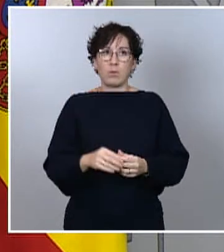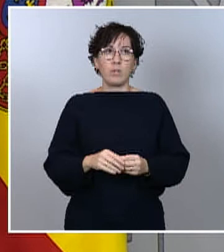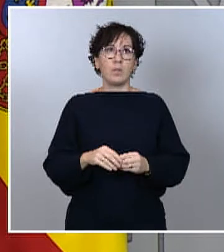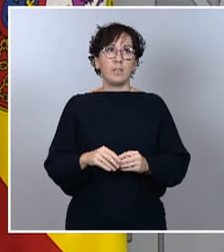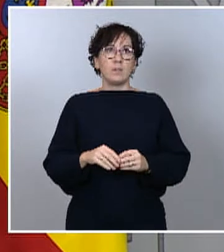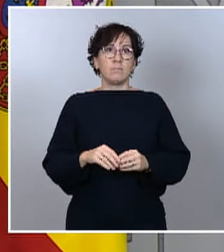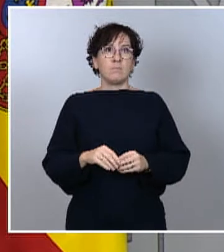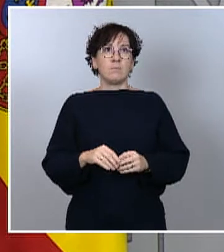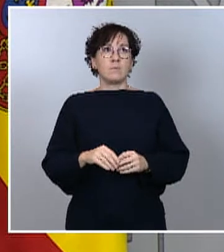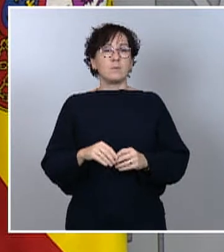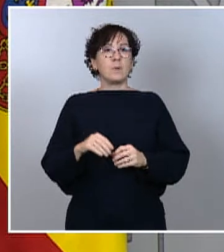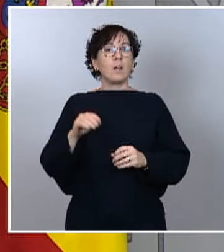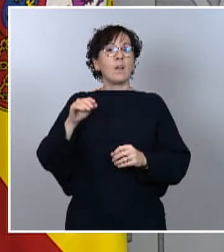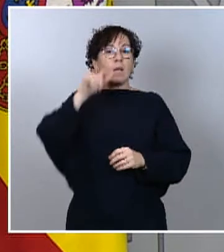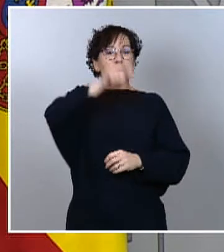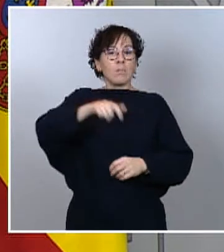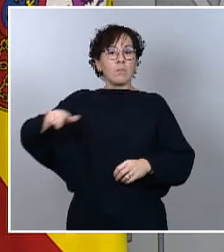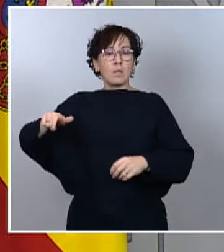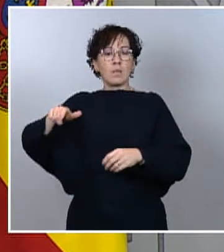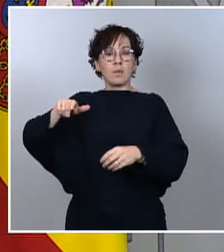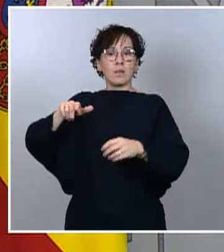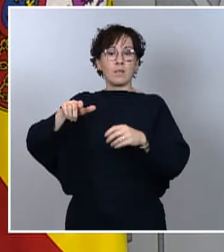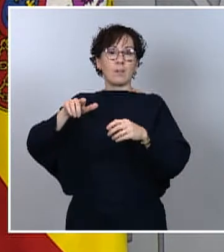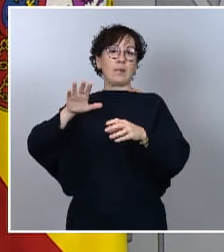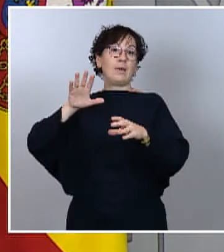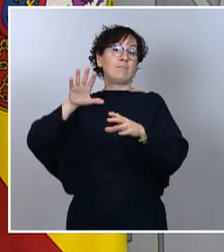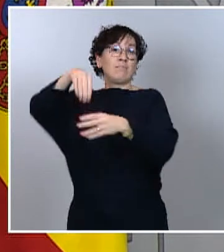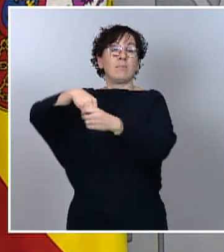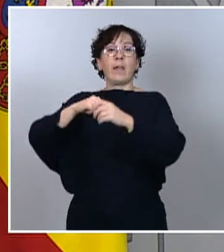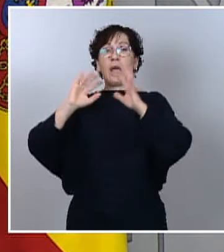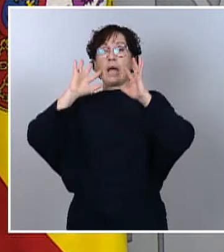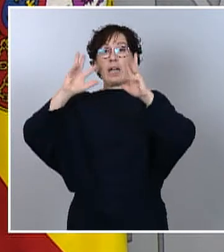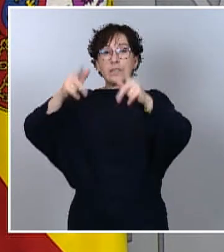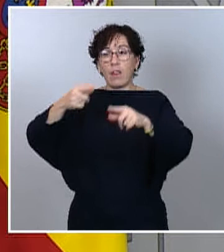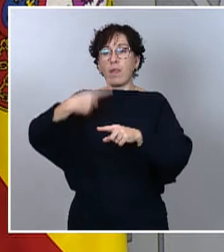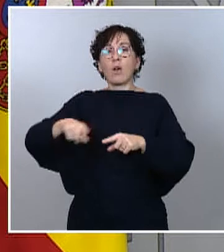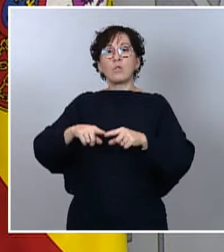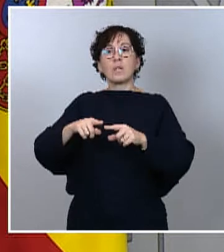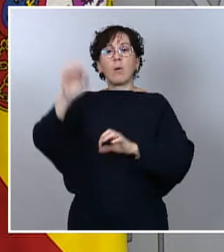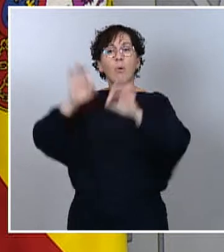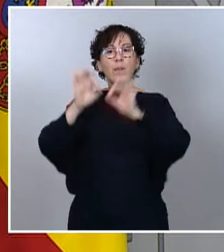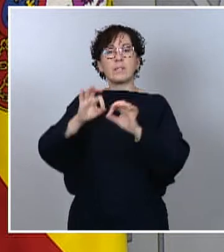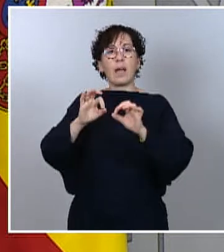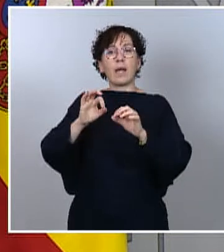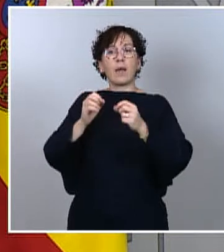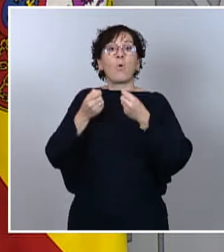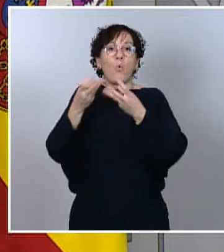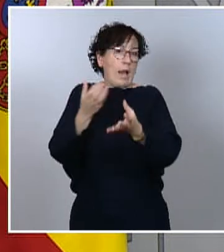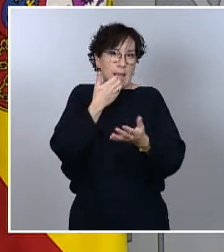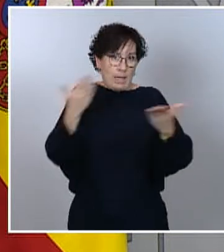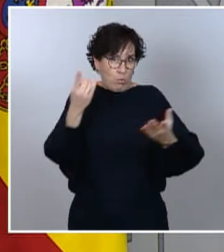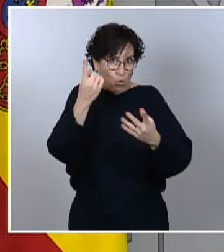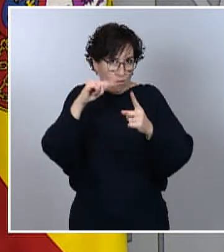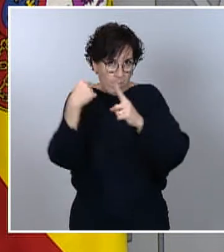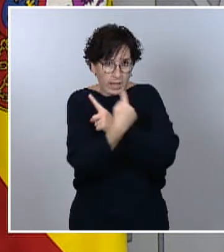casos en población institucionalizada, por ejemplo, en residencias. Y sin más, para exponerles en